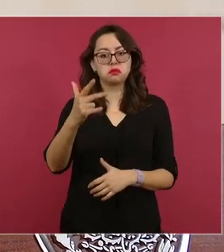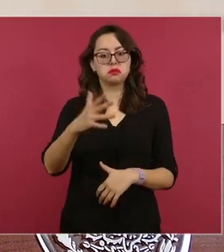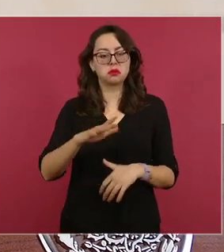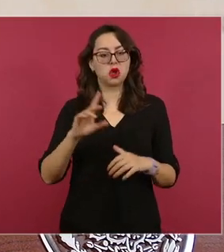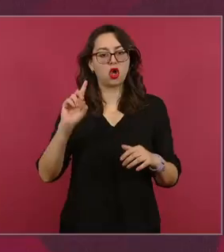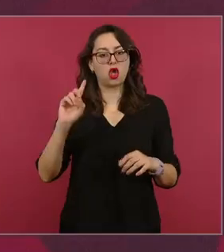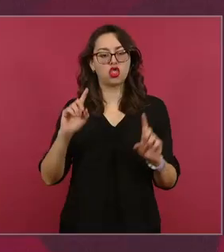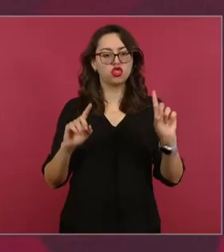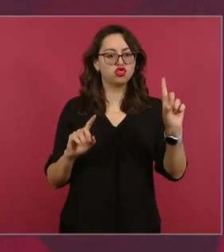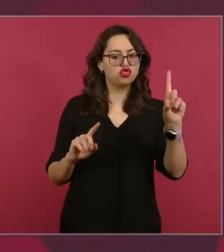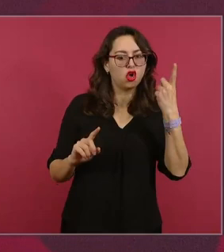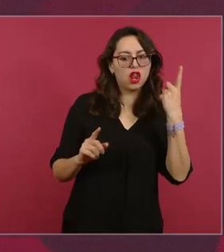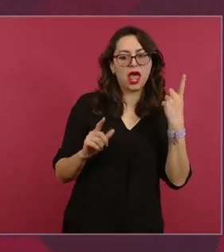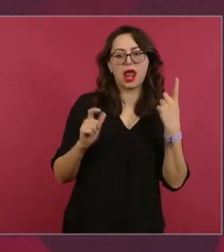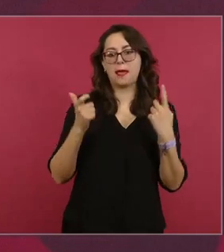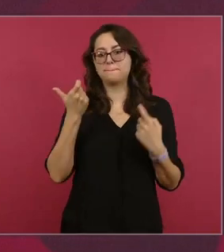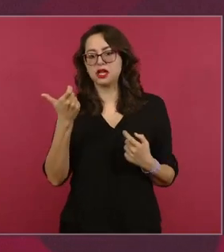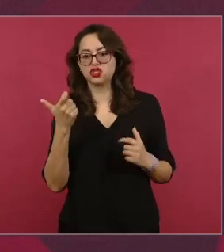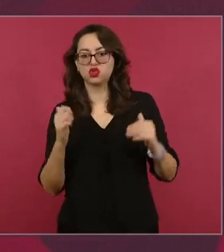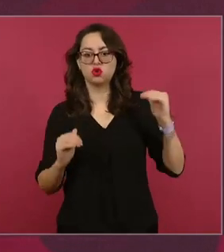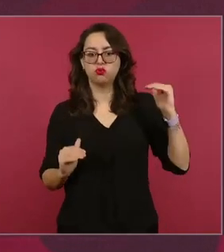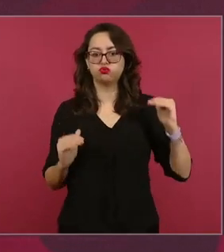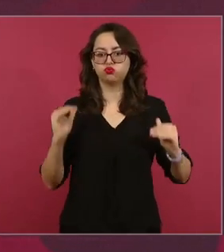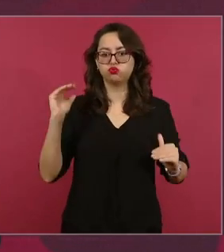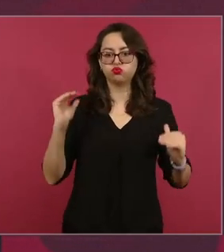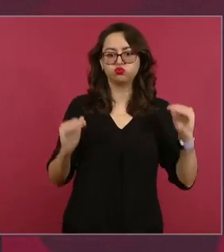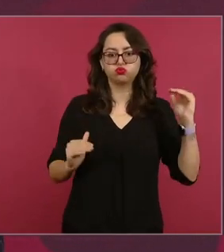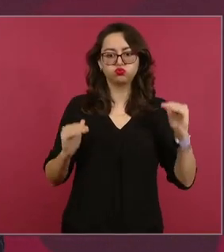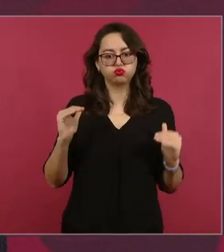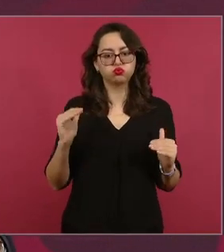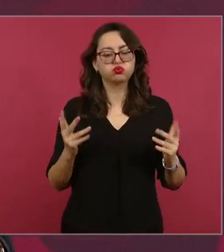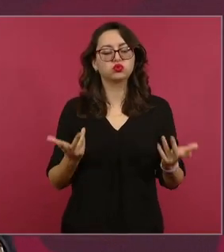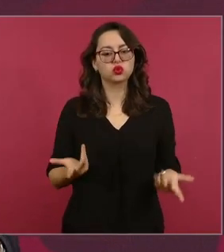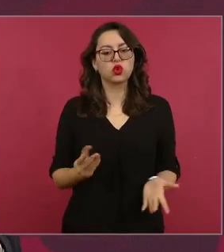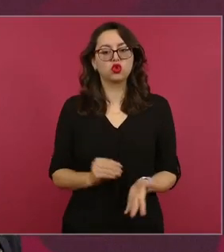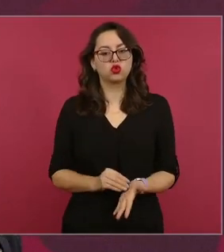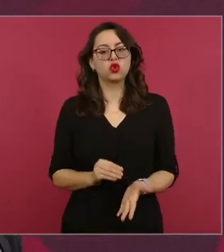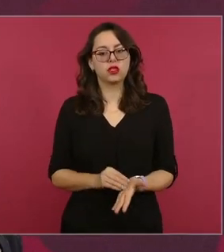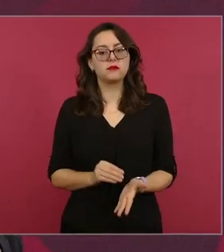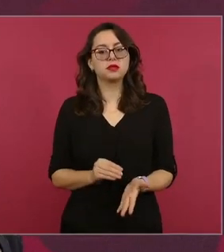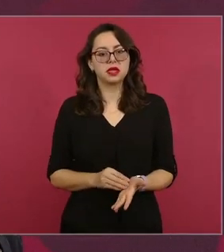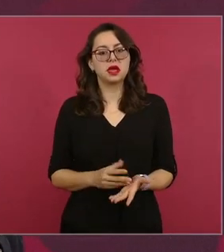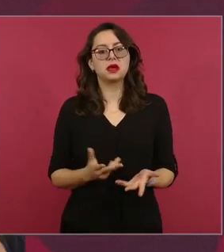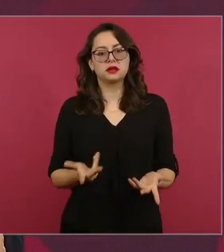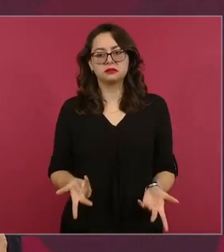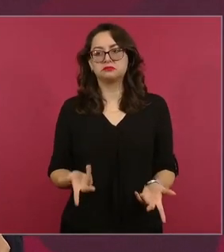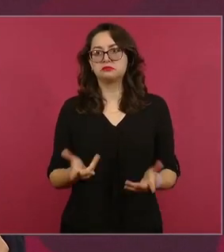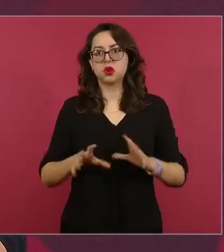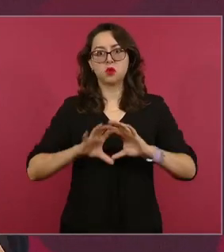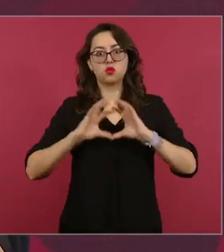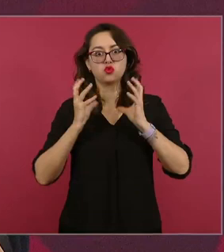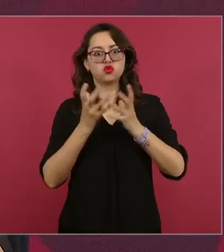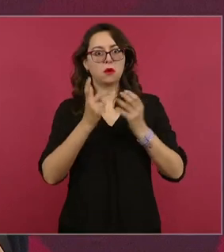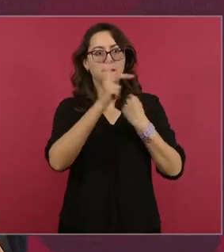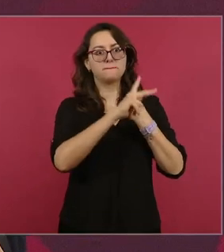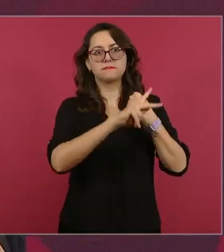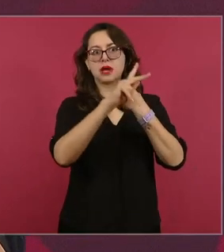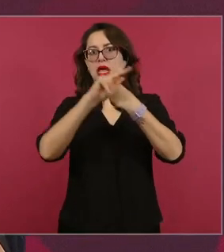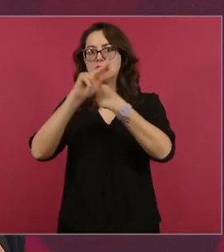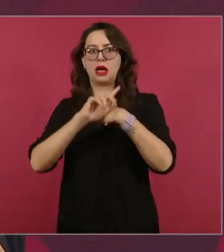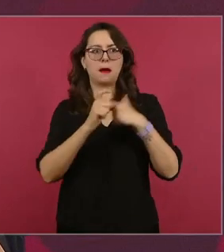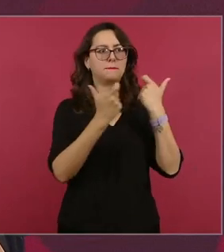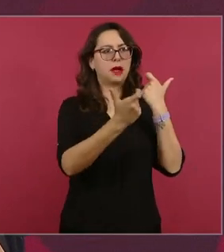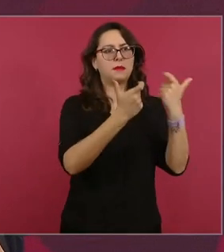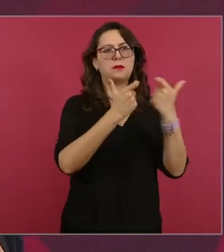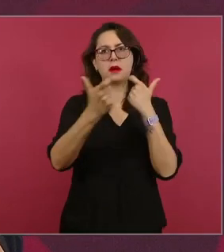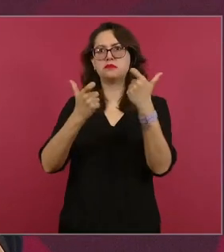fortaleciendo. Sigue siendo el peso la moneda que más se ha fortalecido con